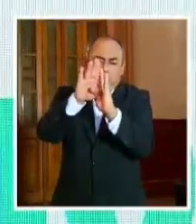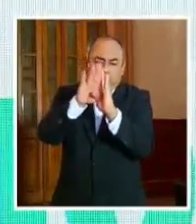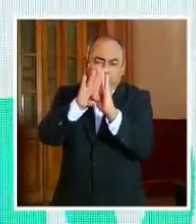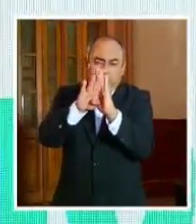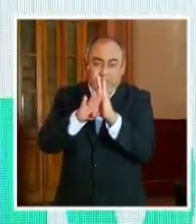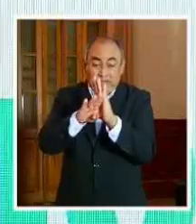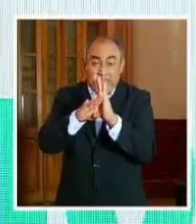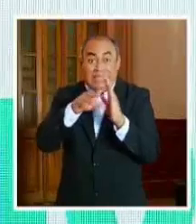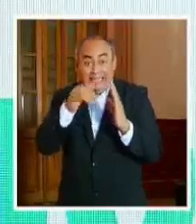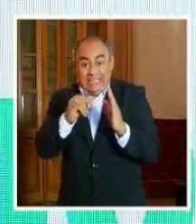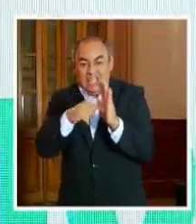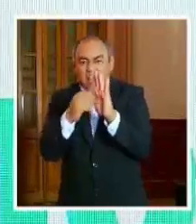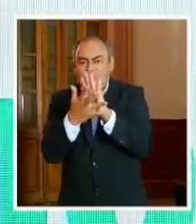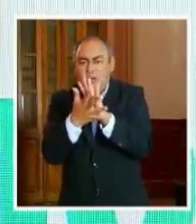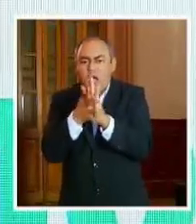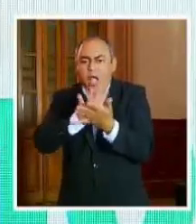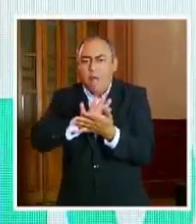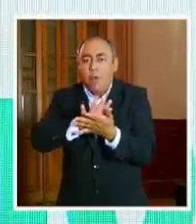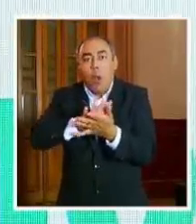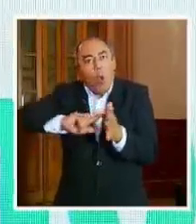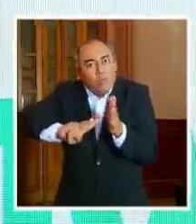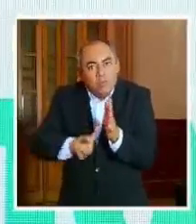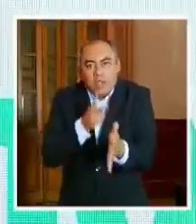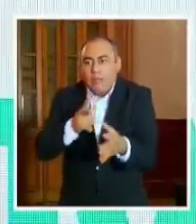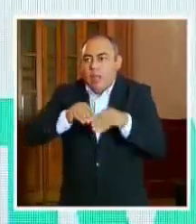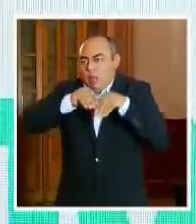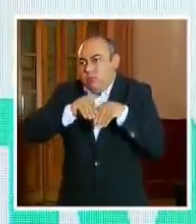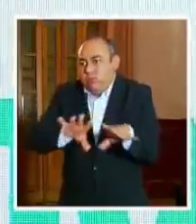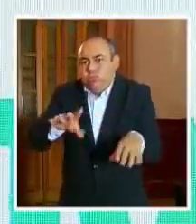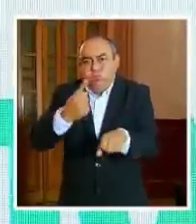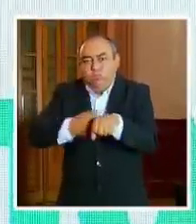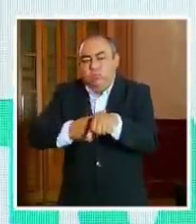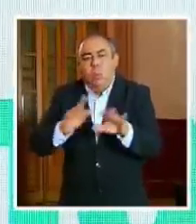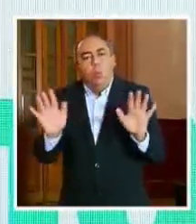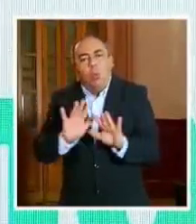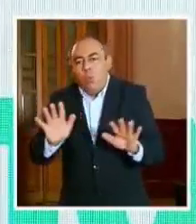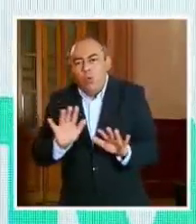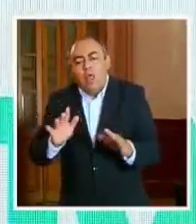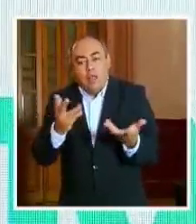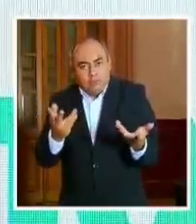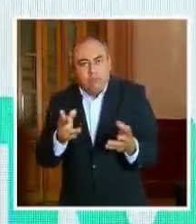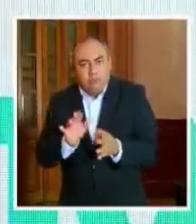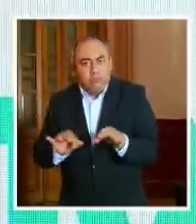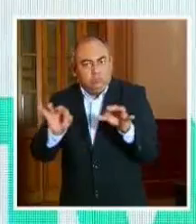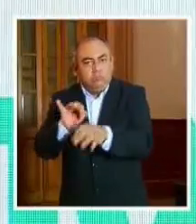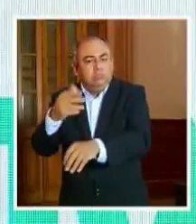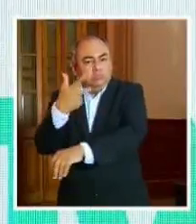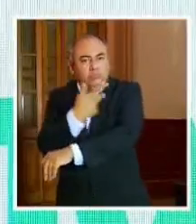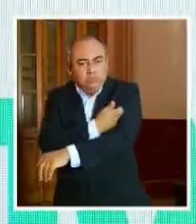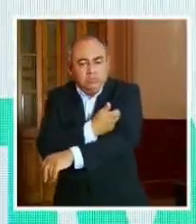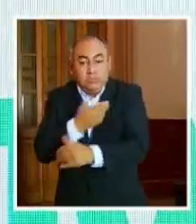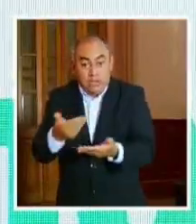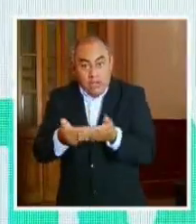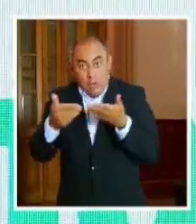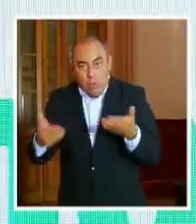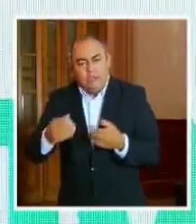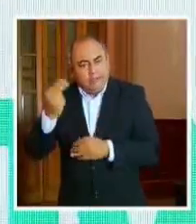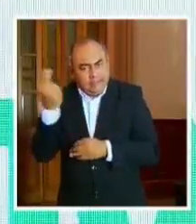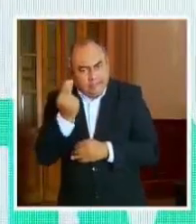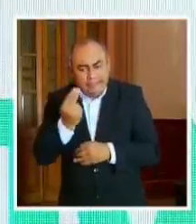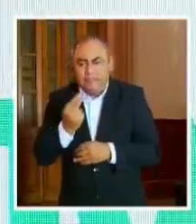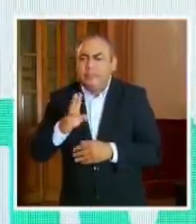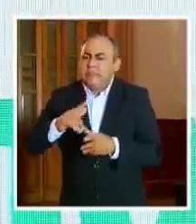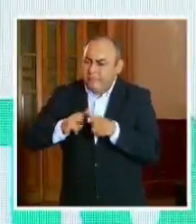mutar y que pueda desencadenar una nueva ola. Entonces estamos en un muy buen momento para continuar la